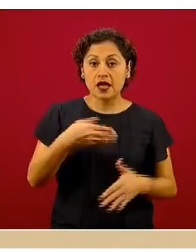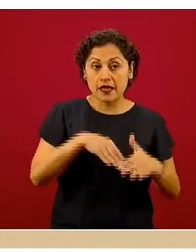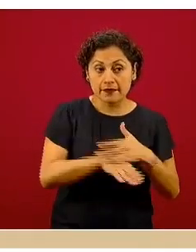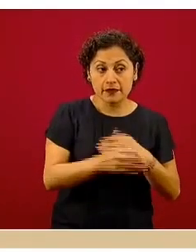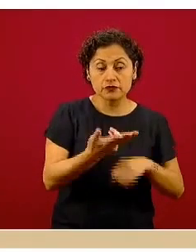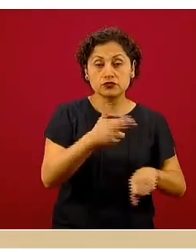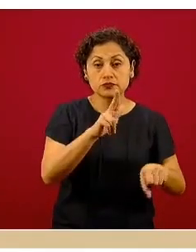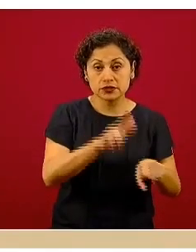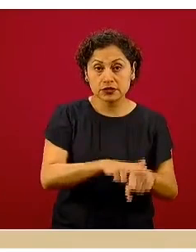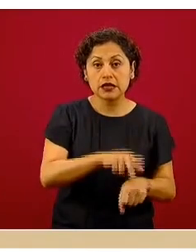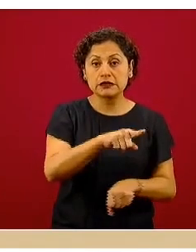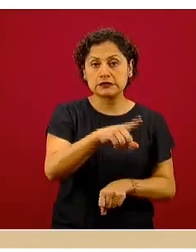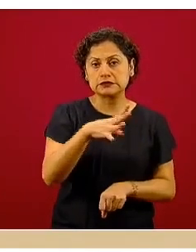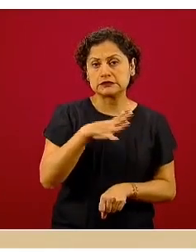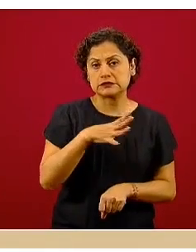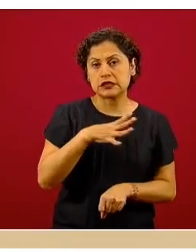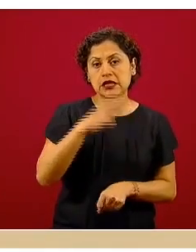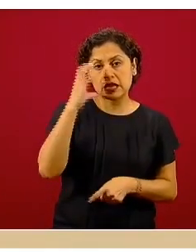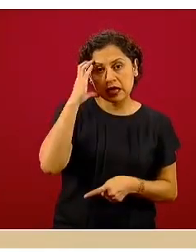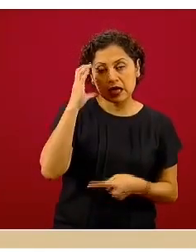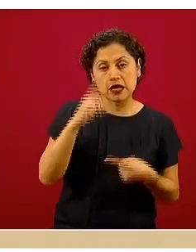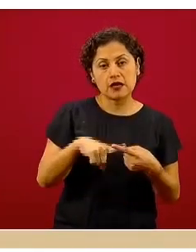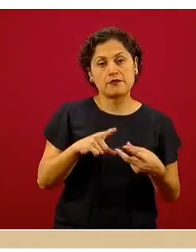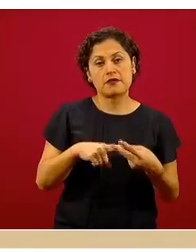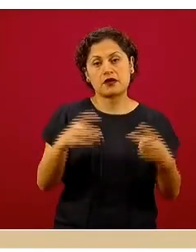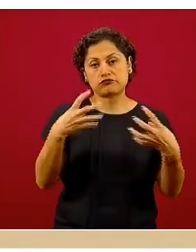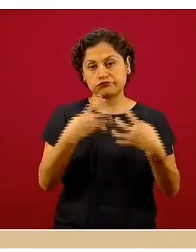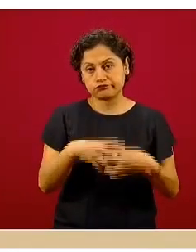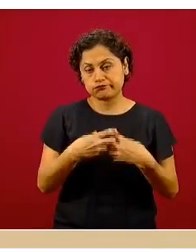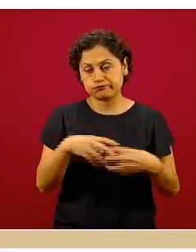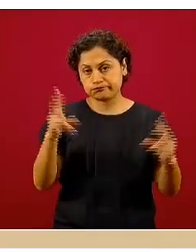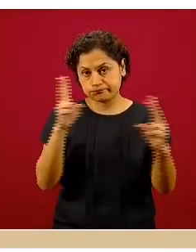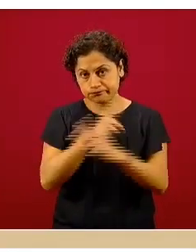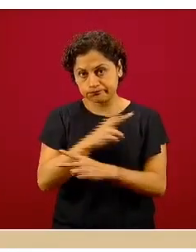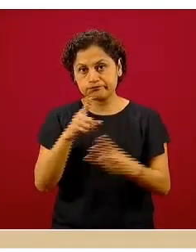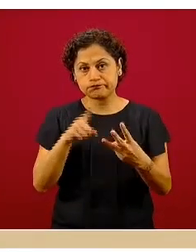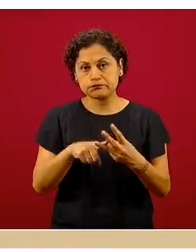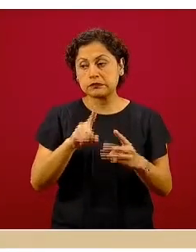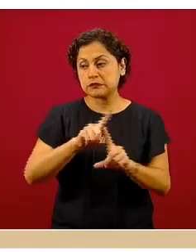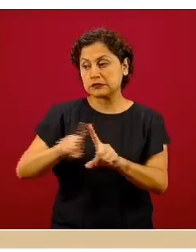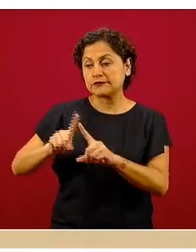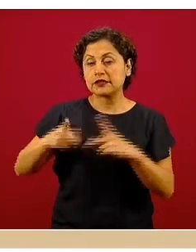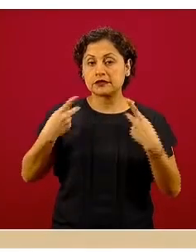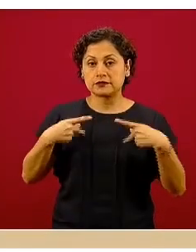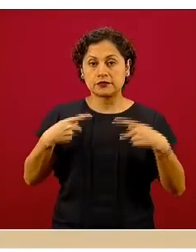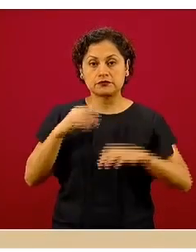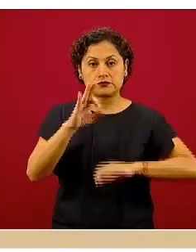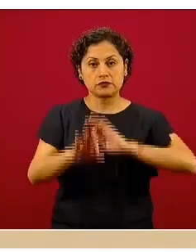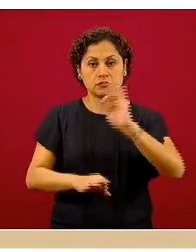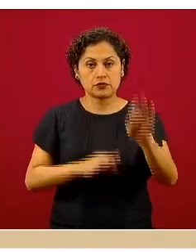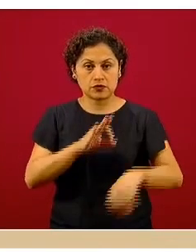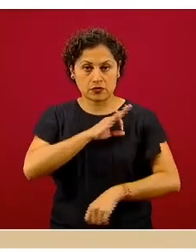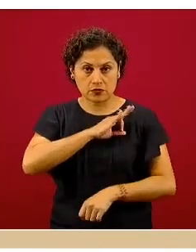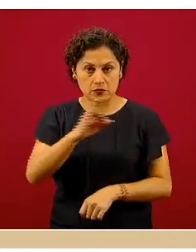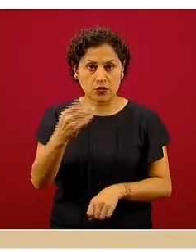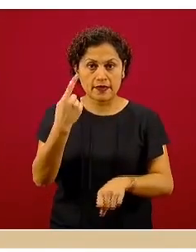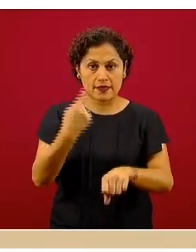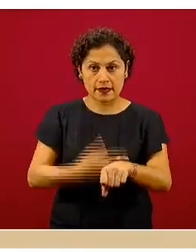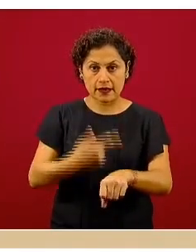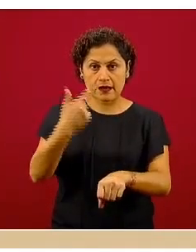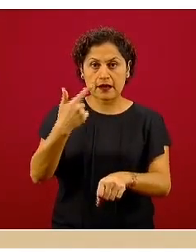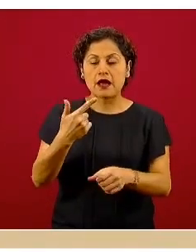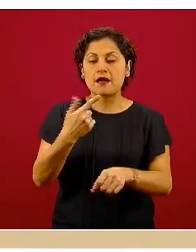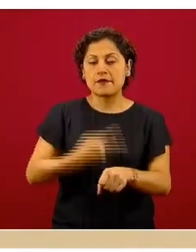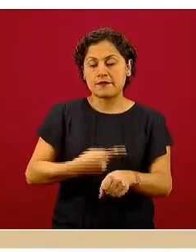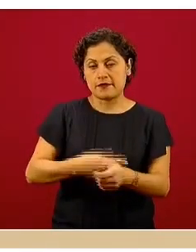ventilador, con insumos y con personal que se utiliza para atender a los pacientes críticos están fuera de las unidades de terapia intensiva.